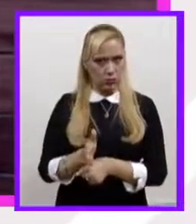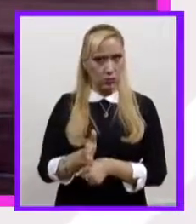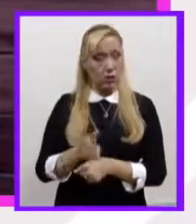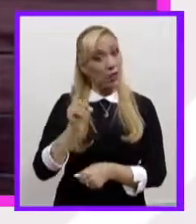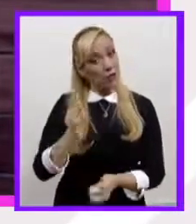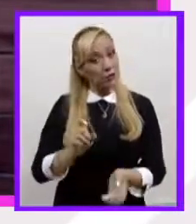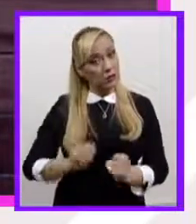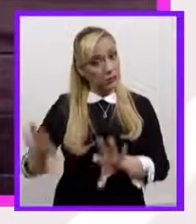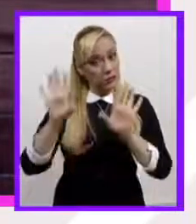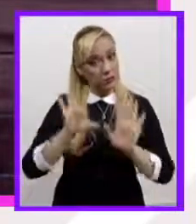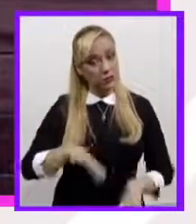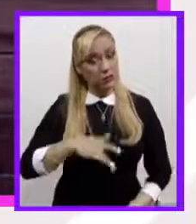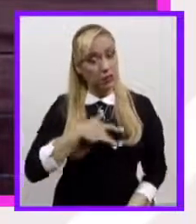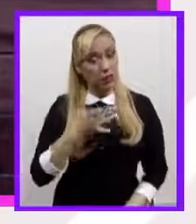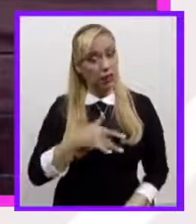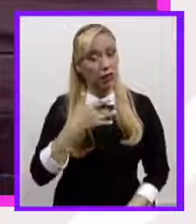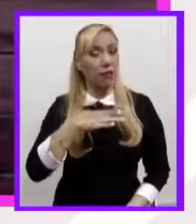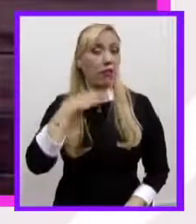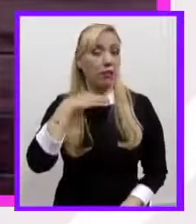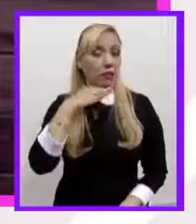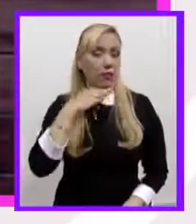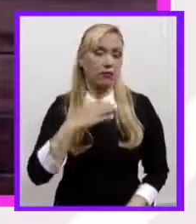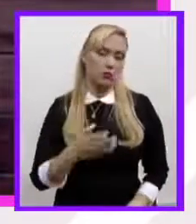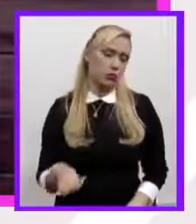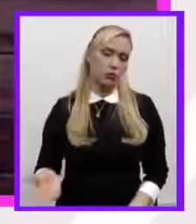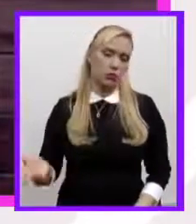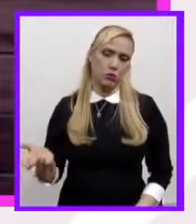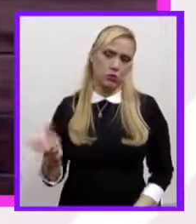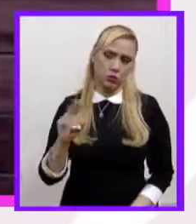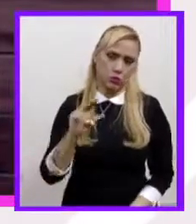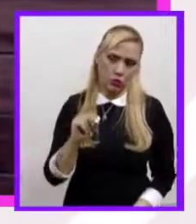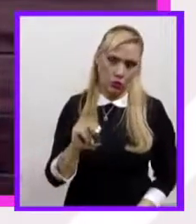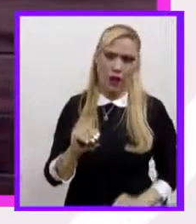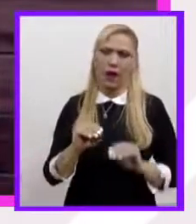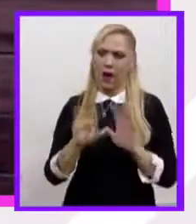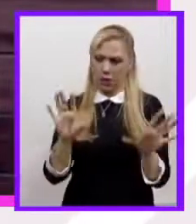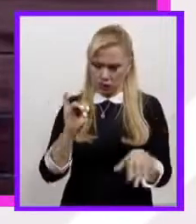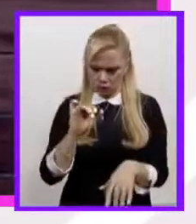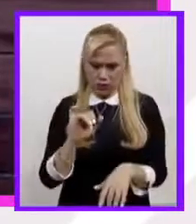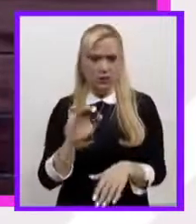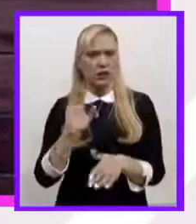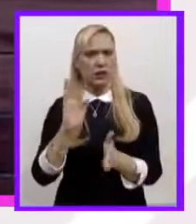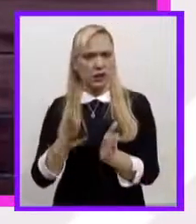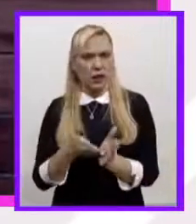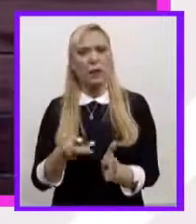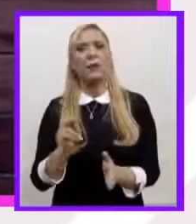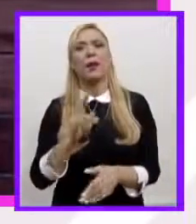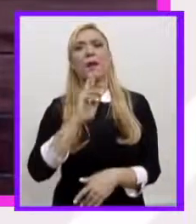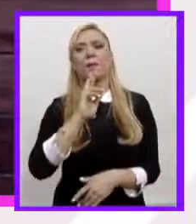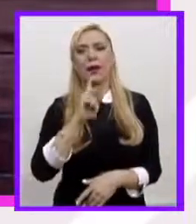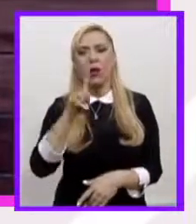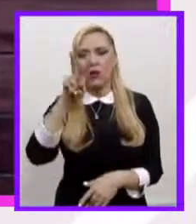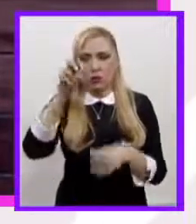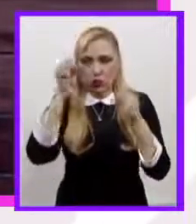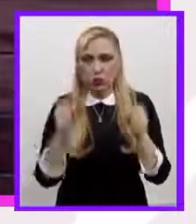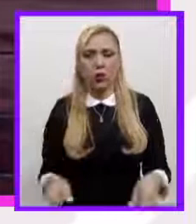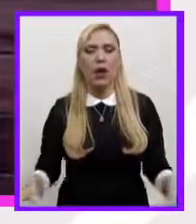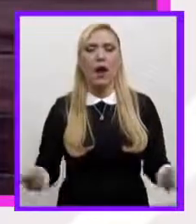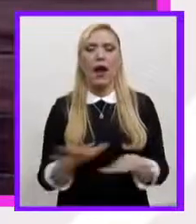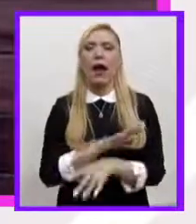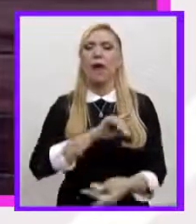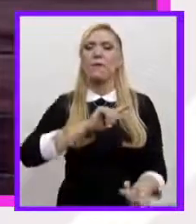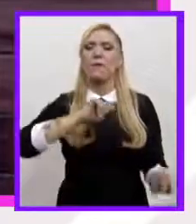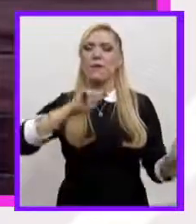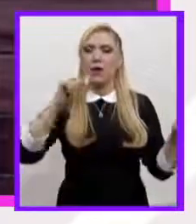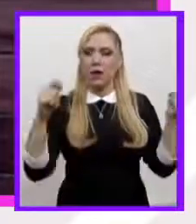claro. ¿Tiene que haber una consecuencia? Sí, por supuesto, pero queremos una consecuencia efectiva y que nos lleve a transformaciones sociales, lo